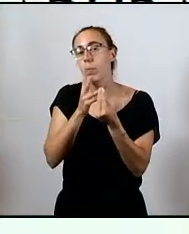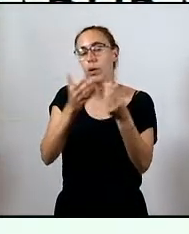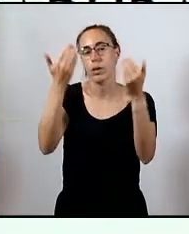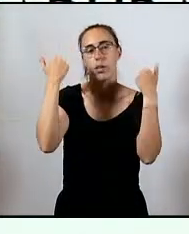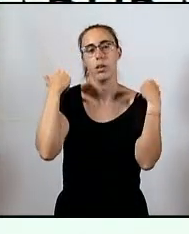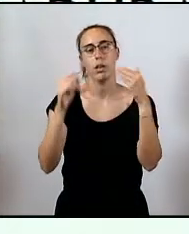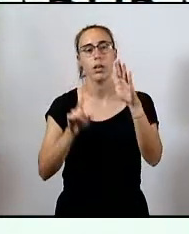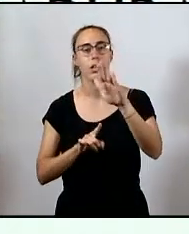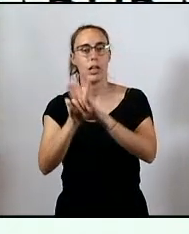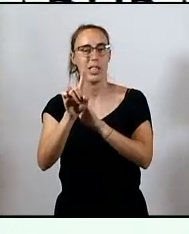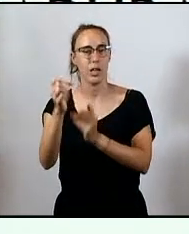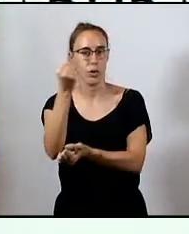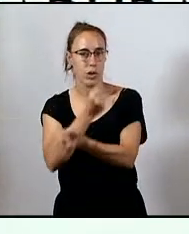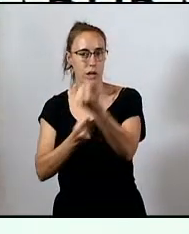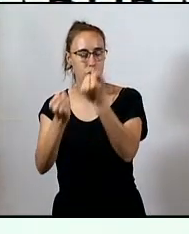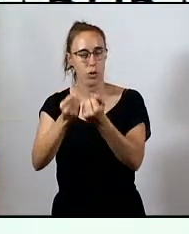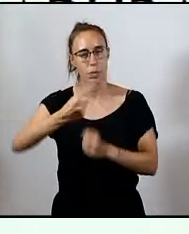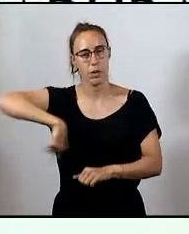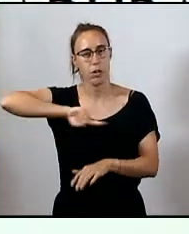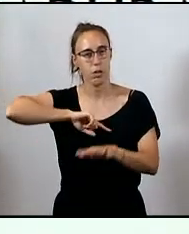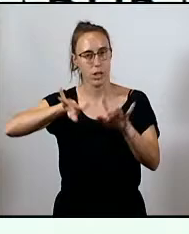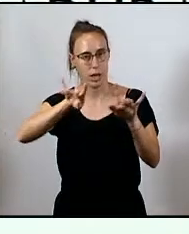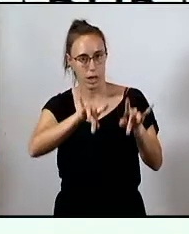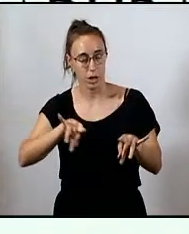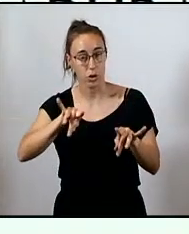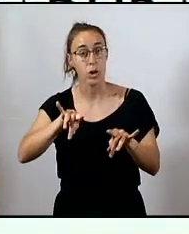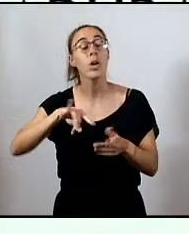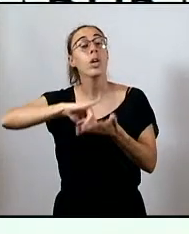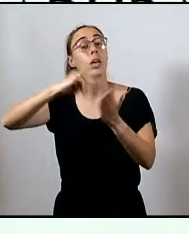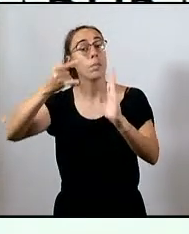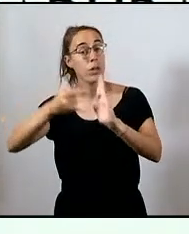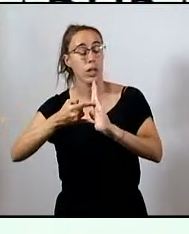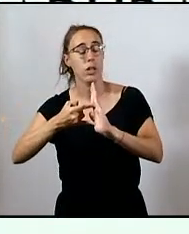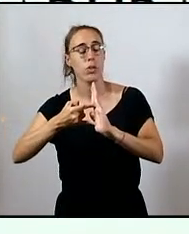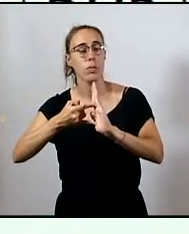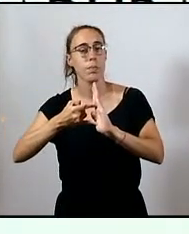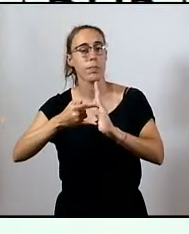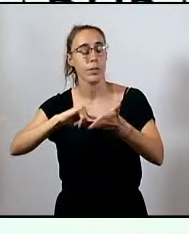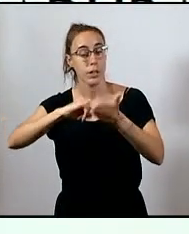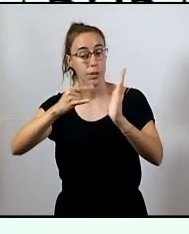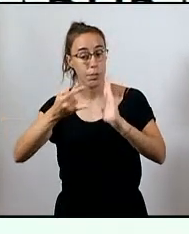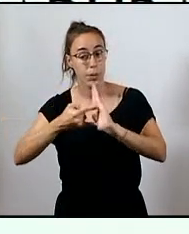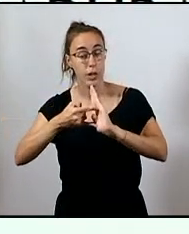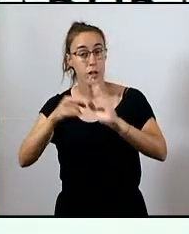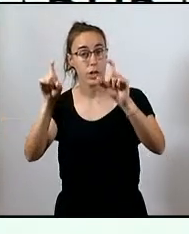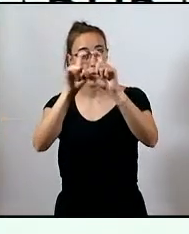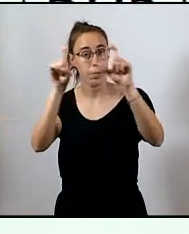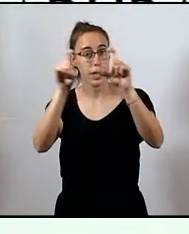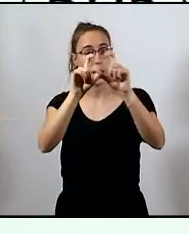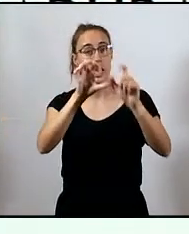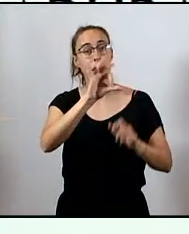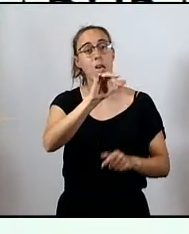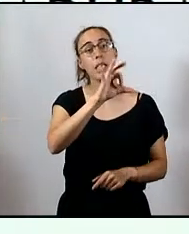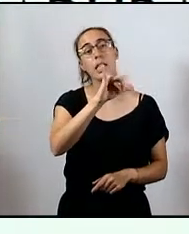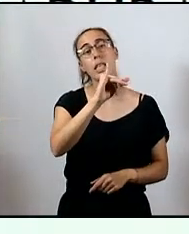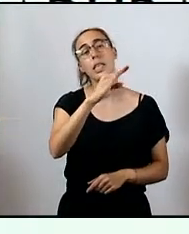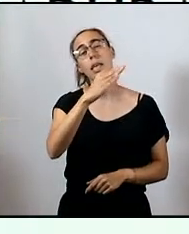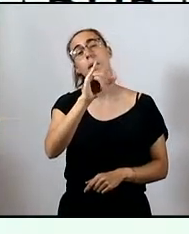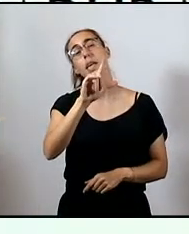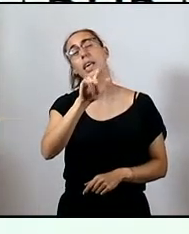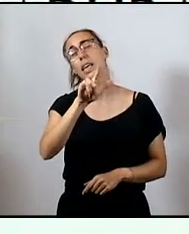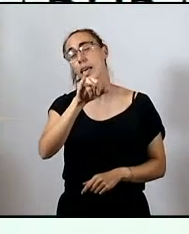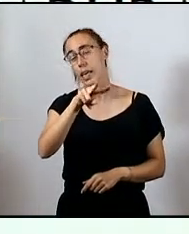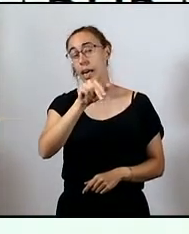económico de nuestra tierra. El proyecto promovido por la empresa Sisi Green and Sustainable SL en